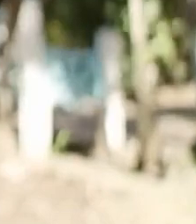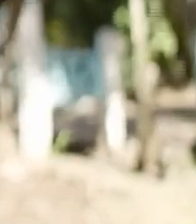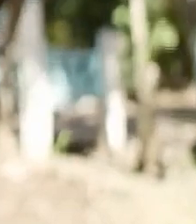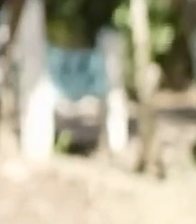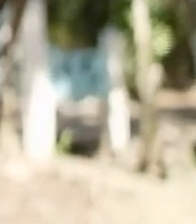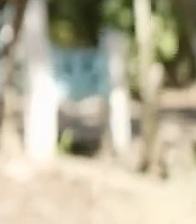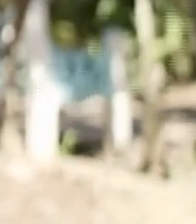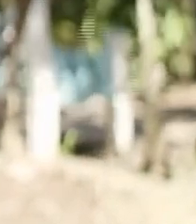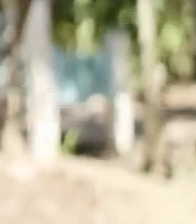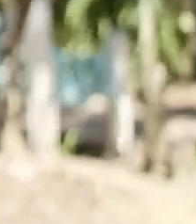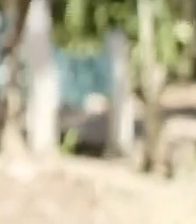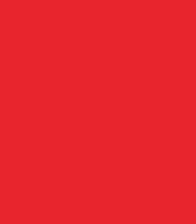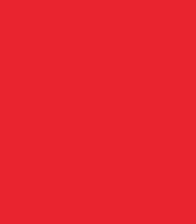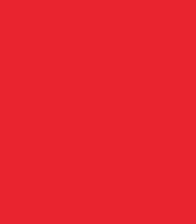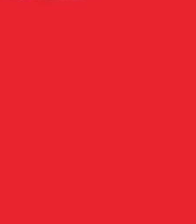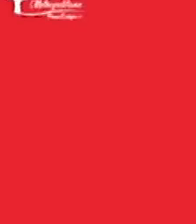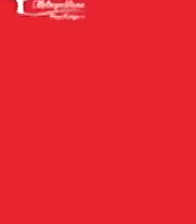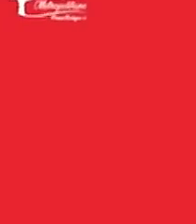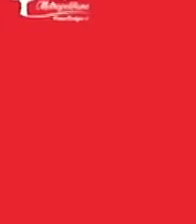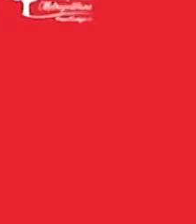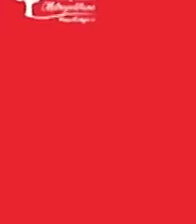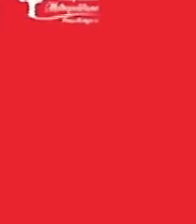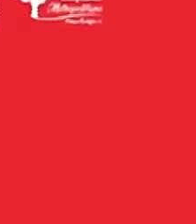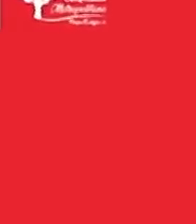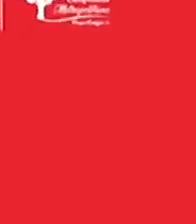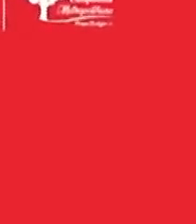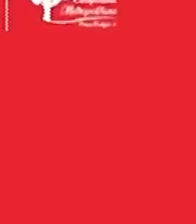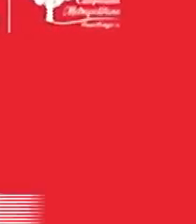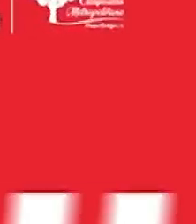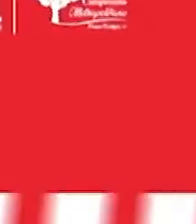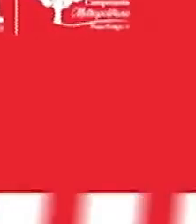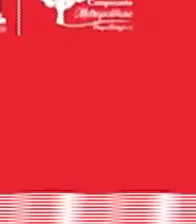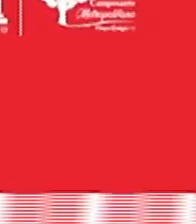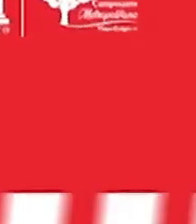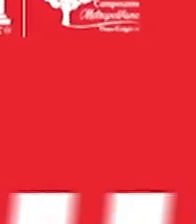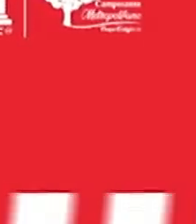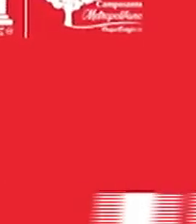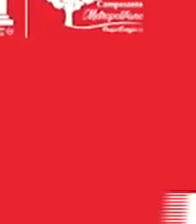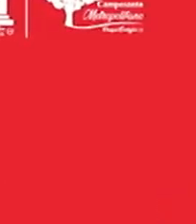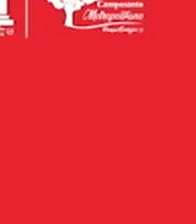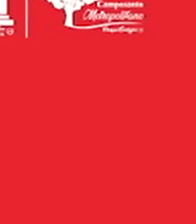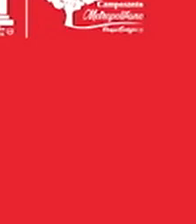los productos de la Junta. Junta de Protección Social, para hacer el bien.